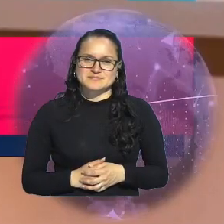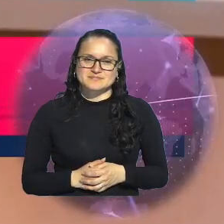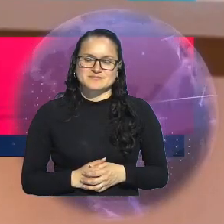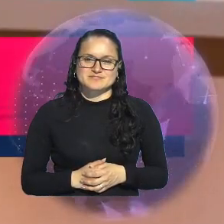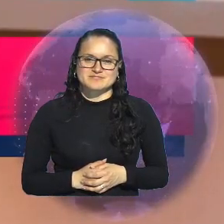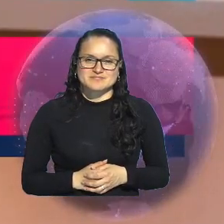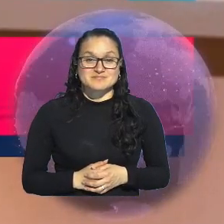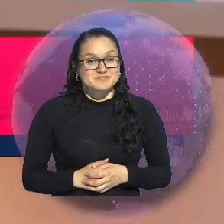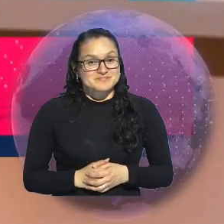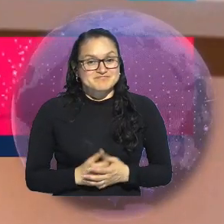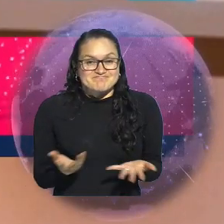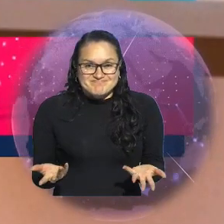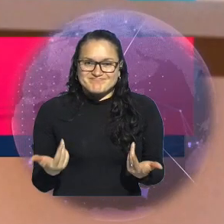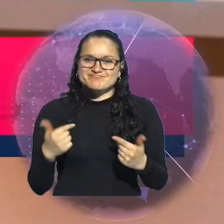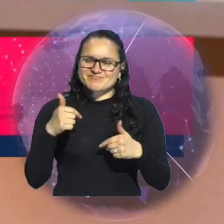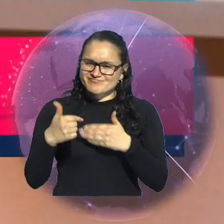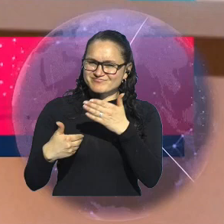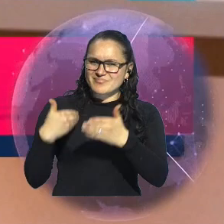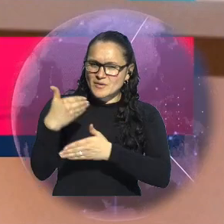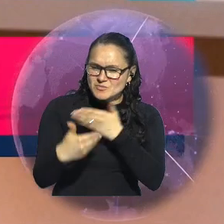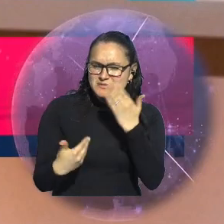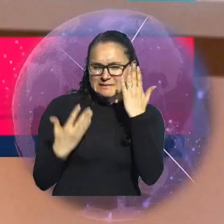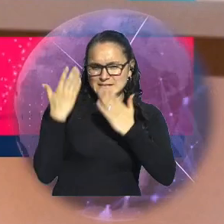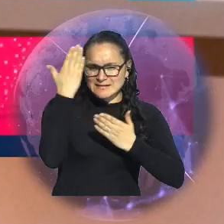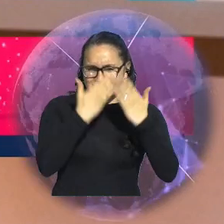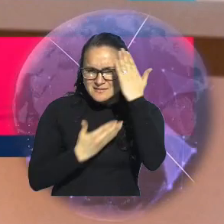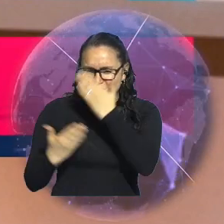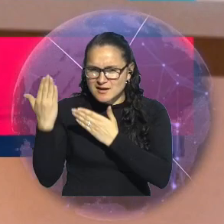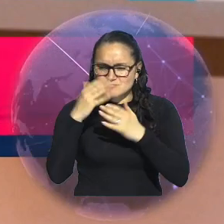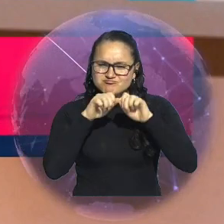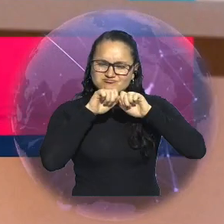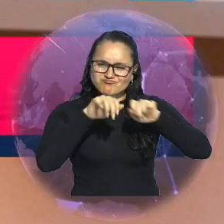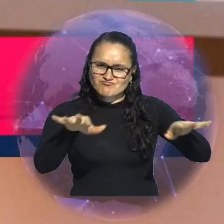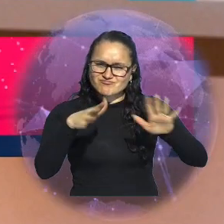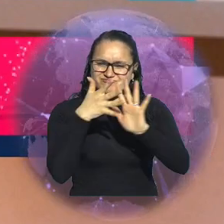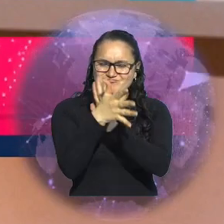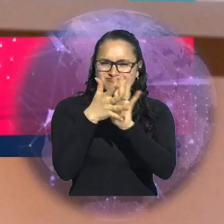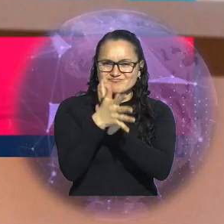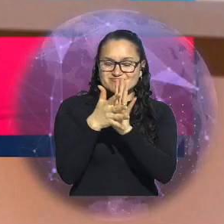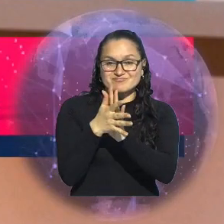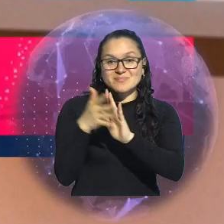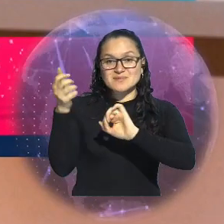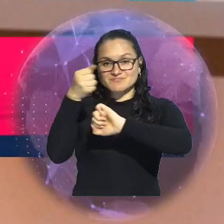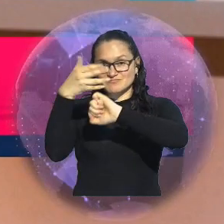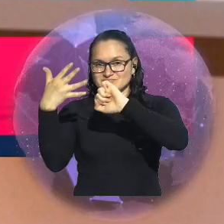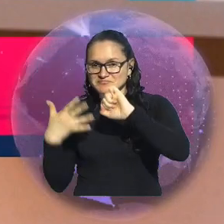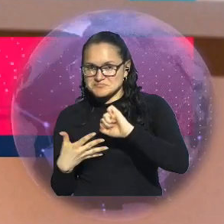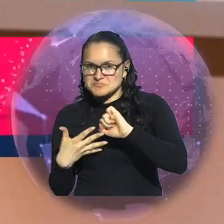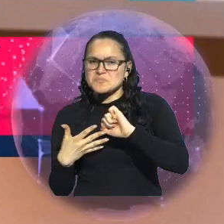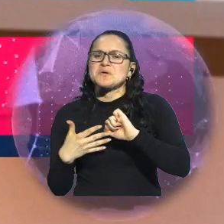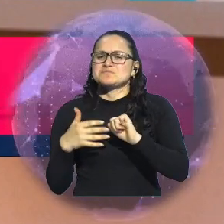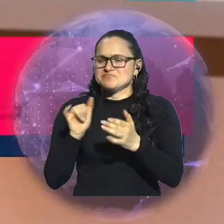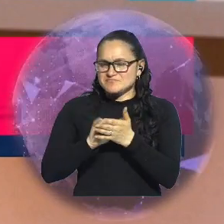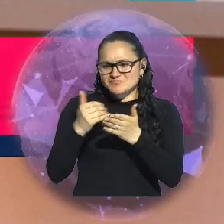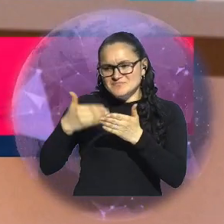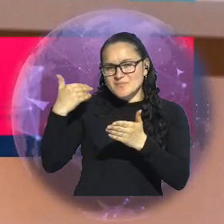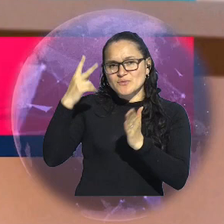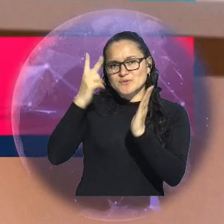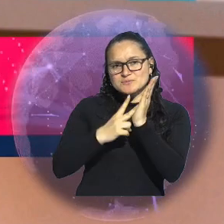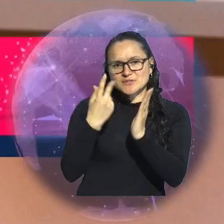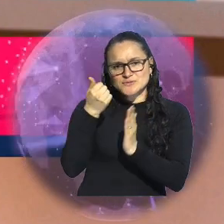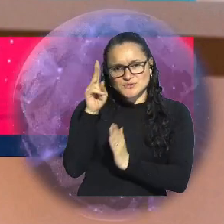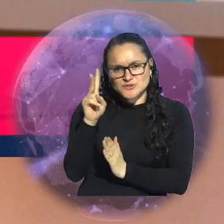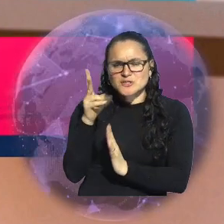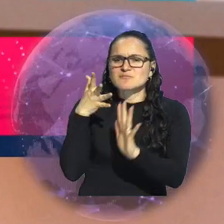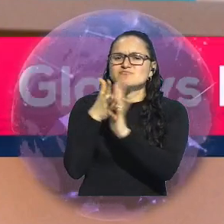como parte de los procesos de análisis y difusión de información la crc elabora desde el año 2012 el reporte de industria